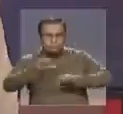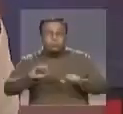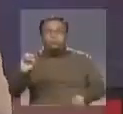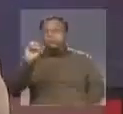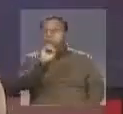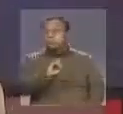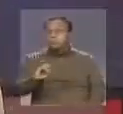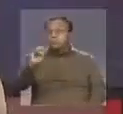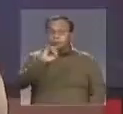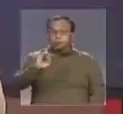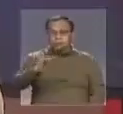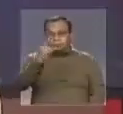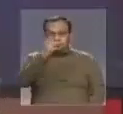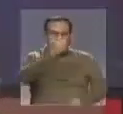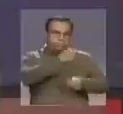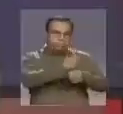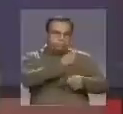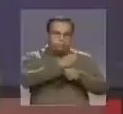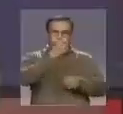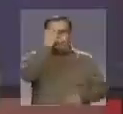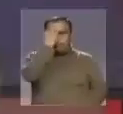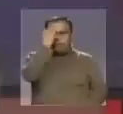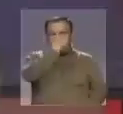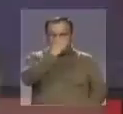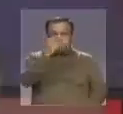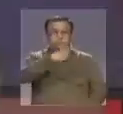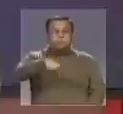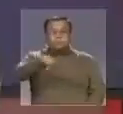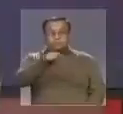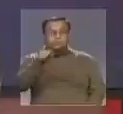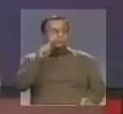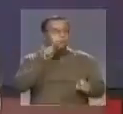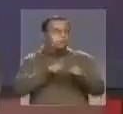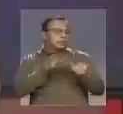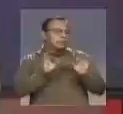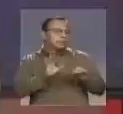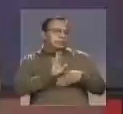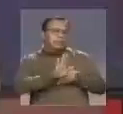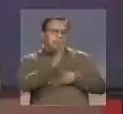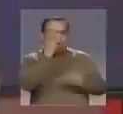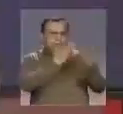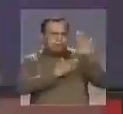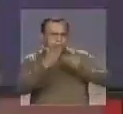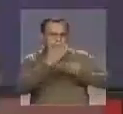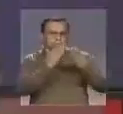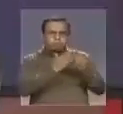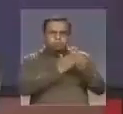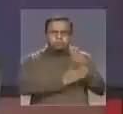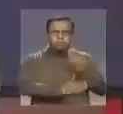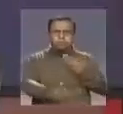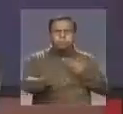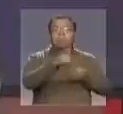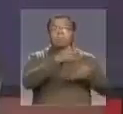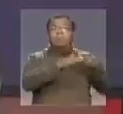o si llegas a un área laboral y profesional, generalmente siempre, y los análisis que hemos hecho de la